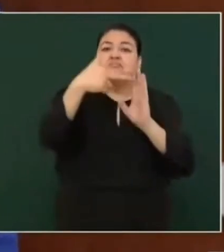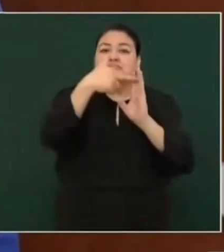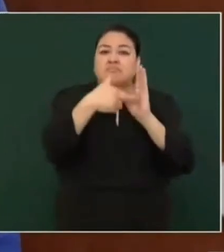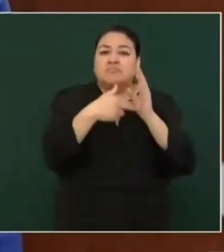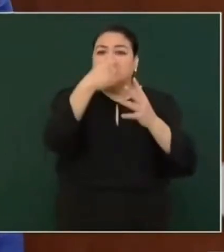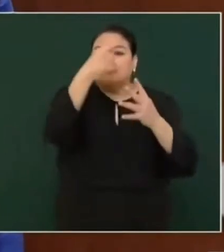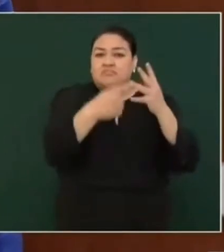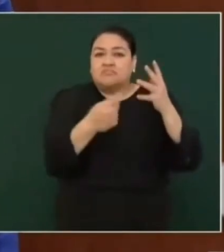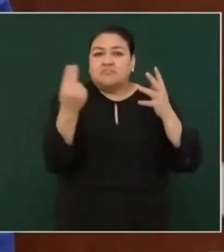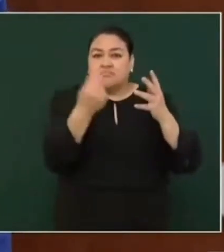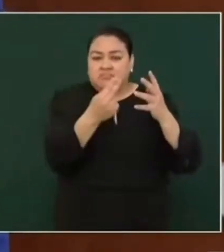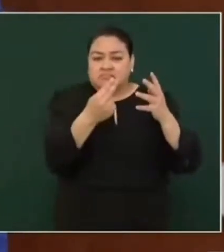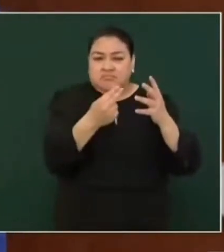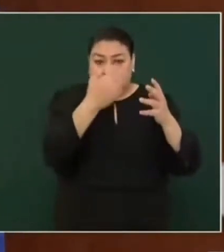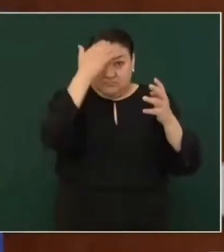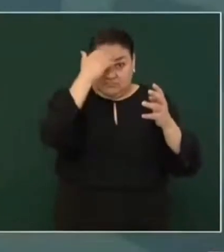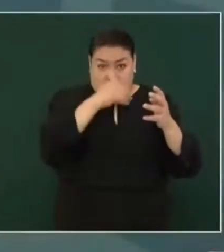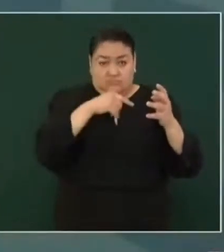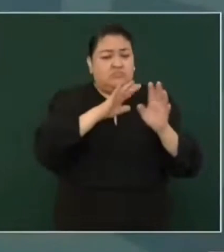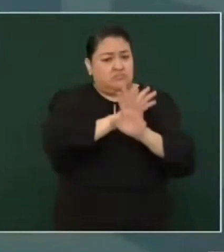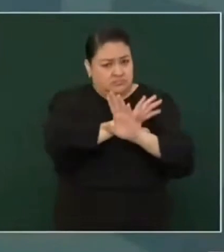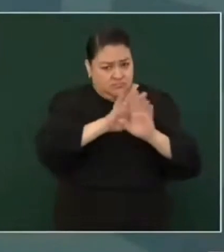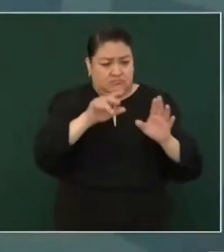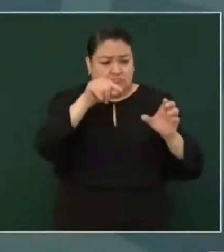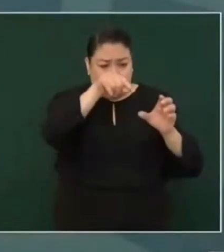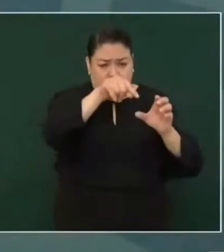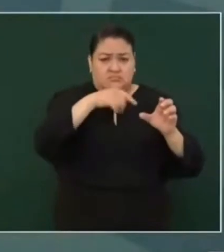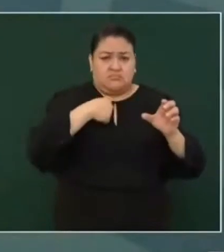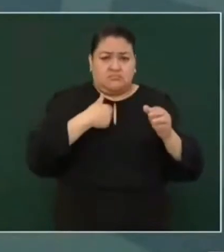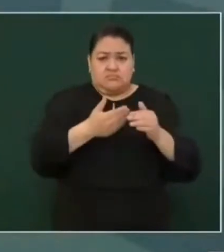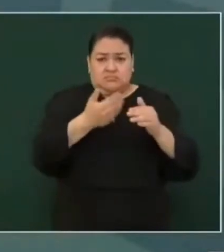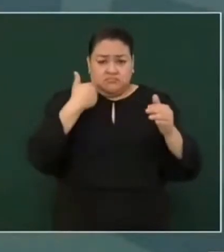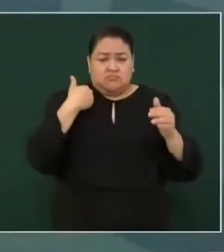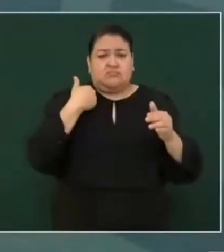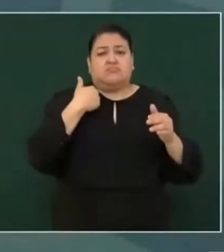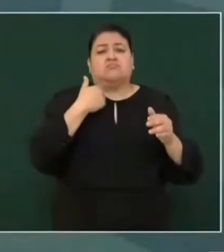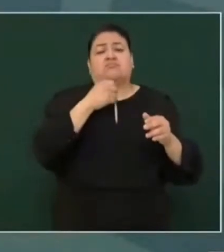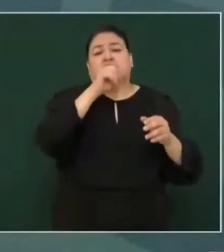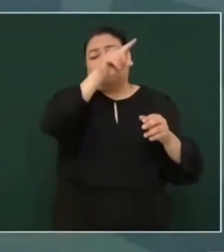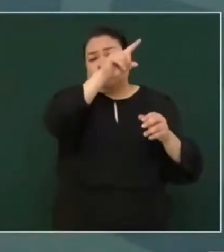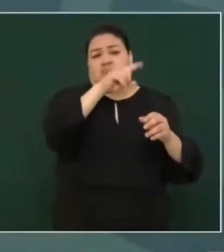los responsables de estos programas en la Casa Blanca,